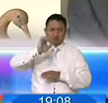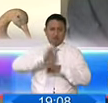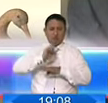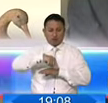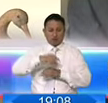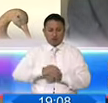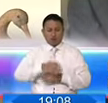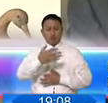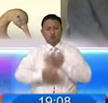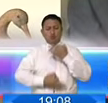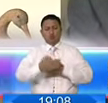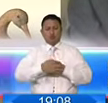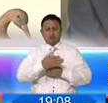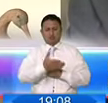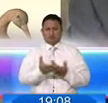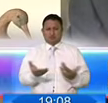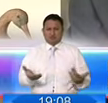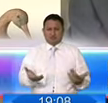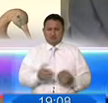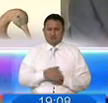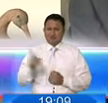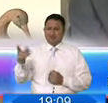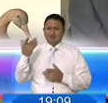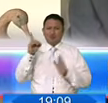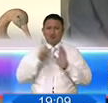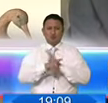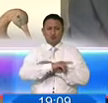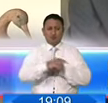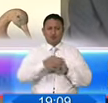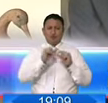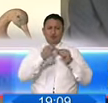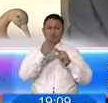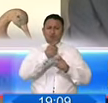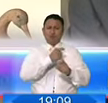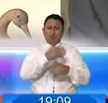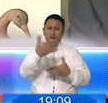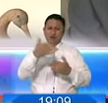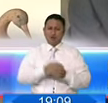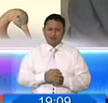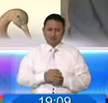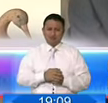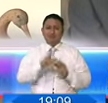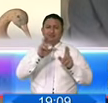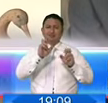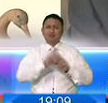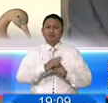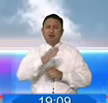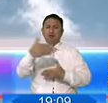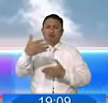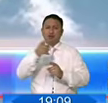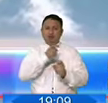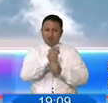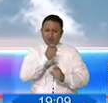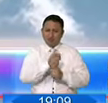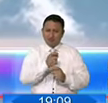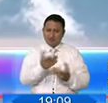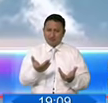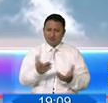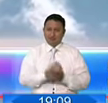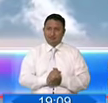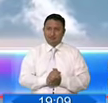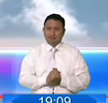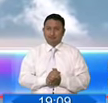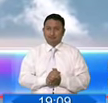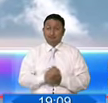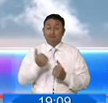jurisdicción ecuatoriana acusarla de politizada a hablar de una persecución política nota de protesta